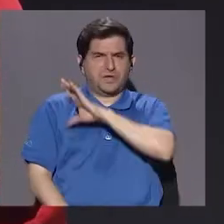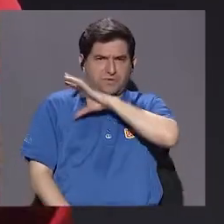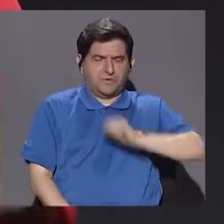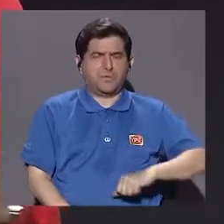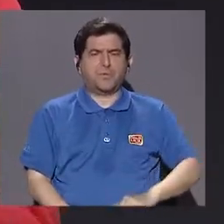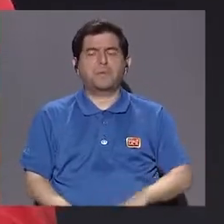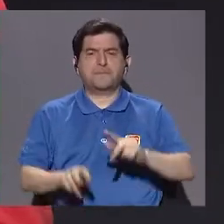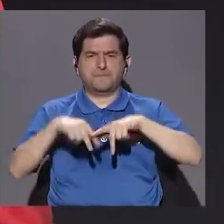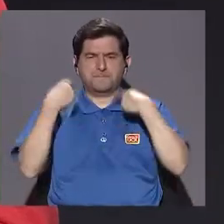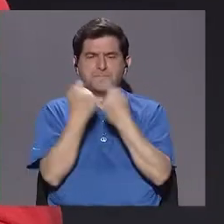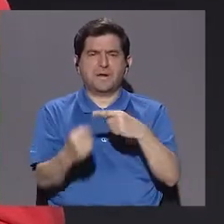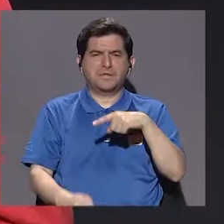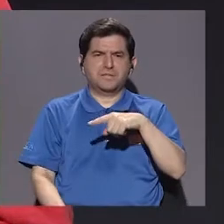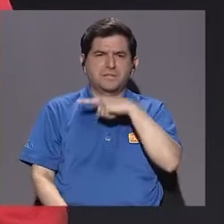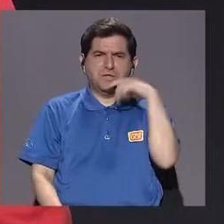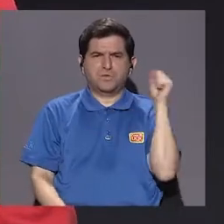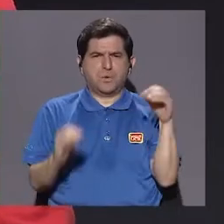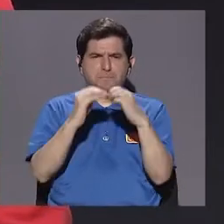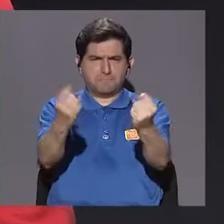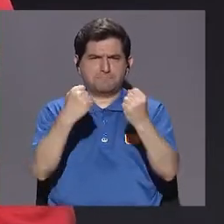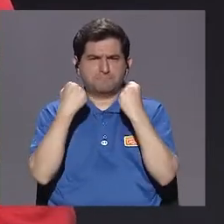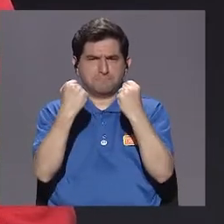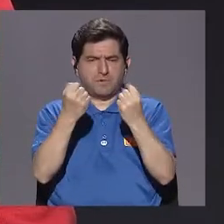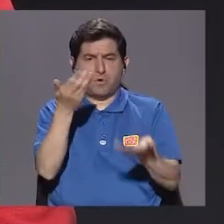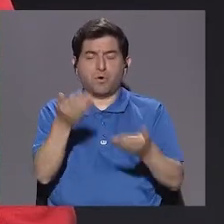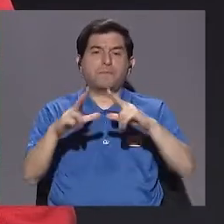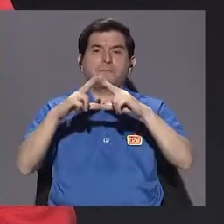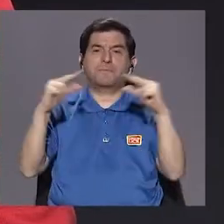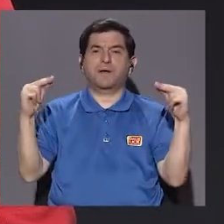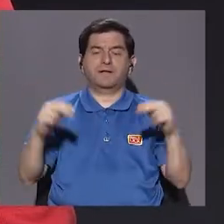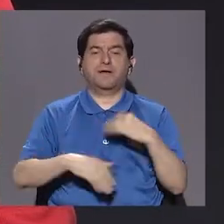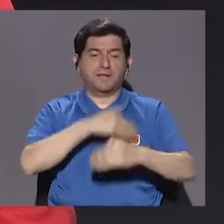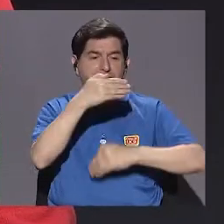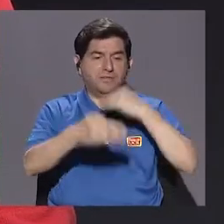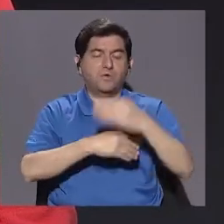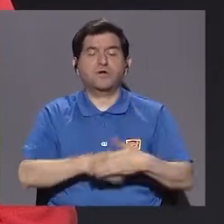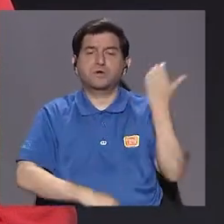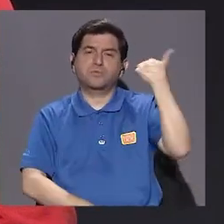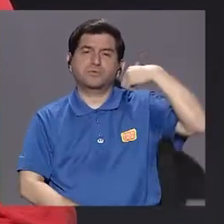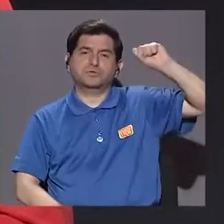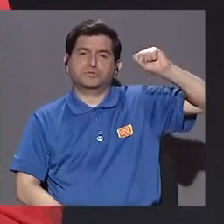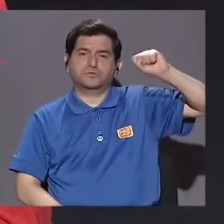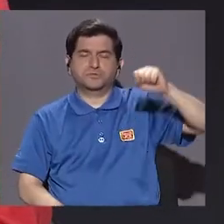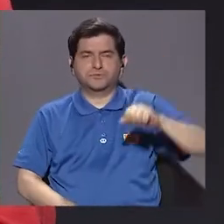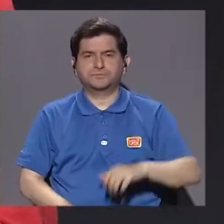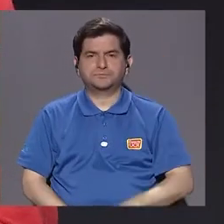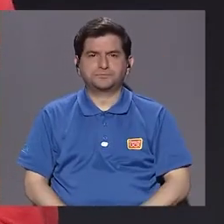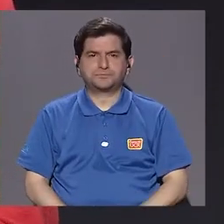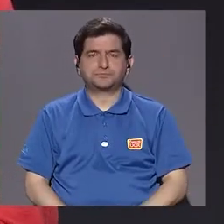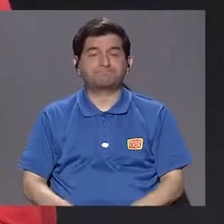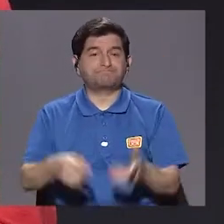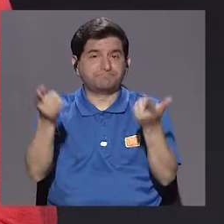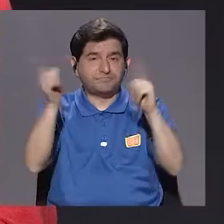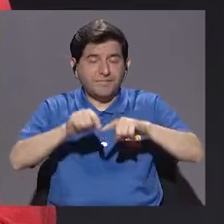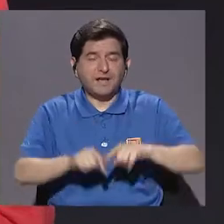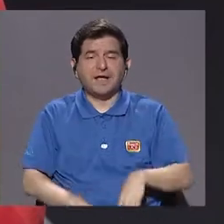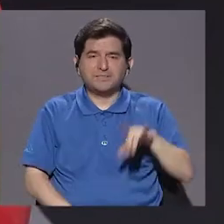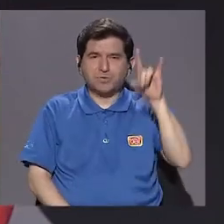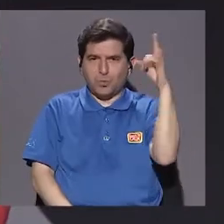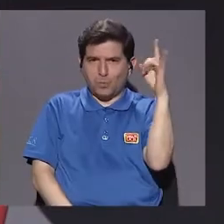comunista con la fuerza que en nicaragua en el proceso insurgente en el caso boliviano